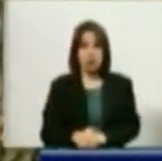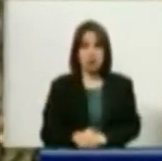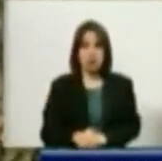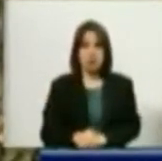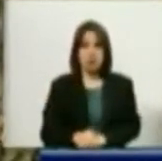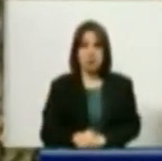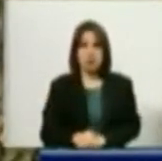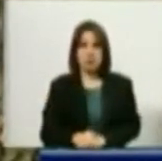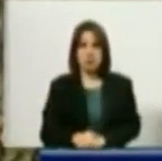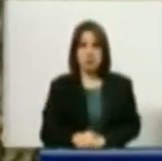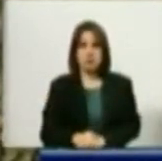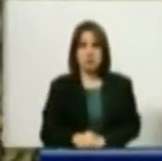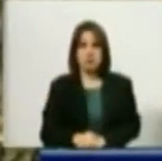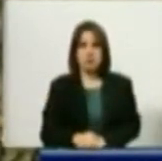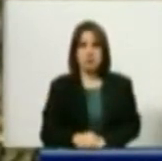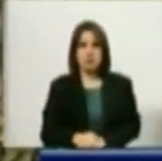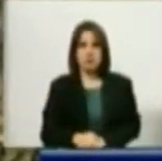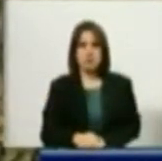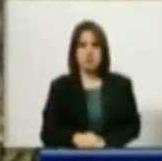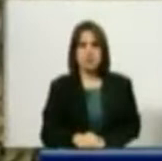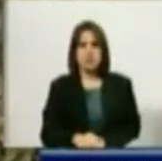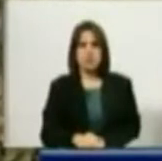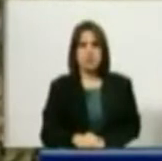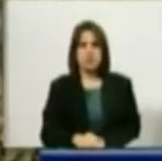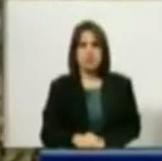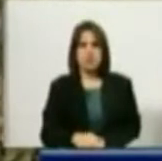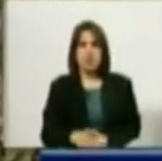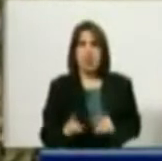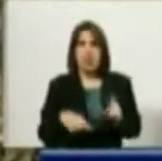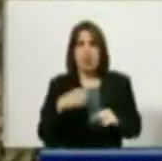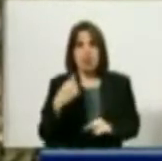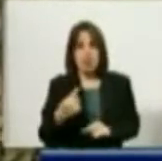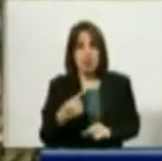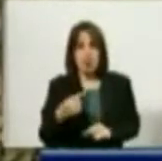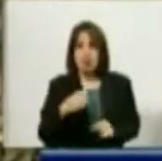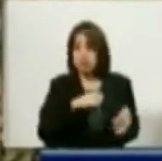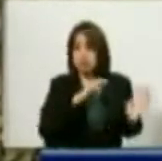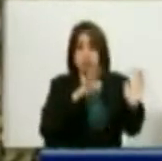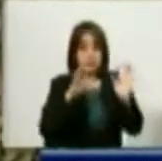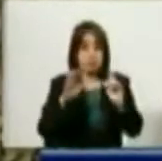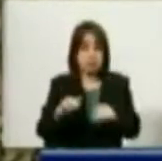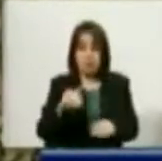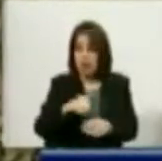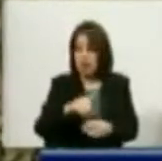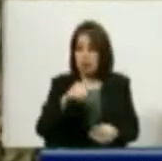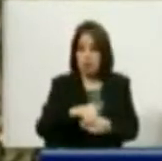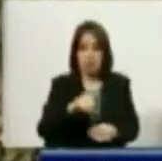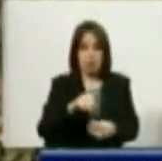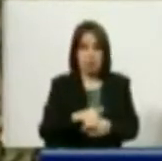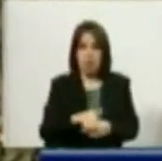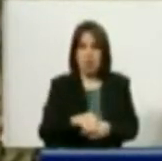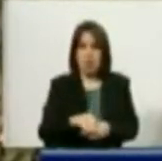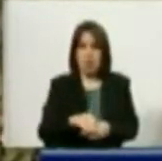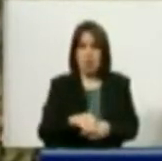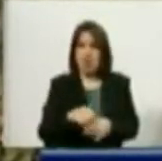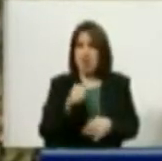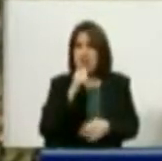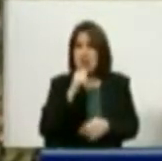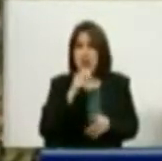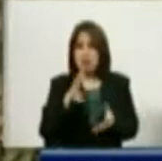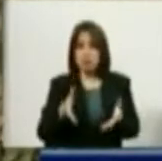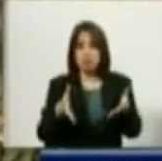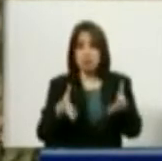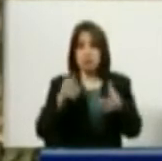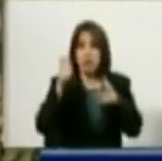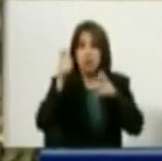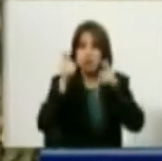y nosotros el comandante chava llegamos al seis ese pueblo Salió a votar a votar por el comandante Hugo Chávez vamos a escuchar